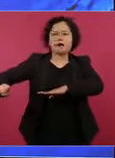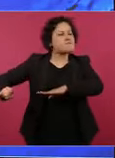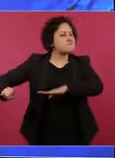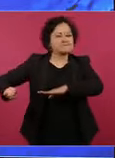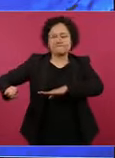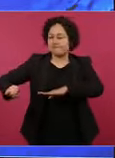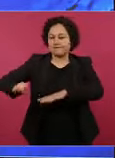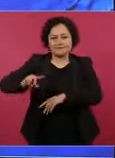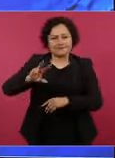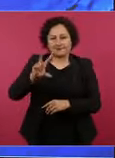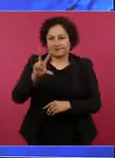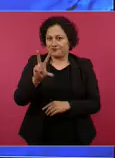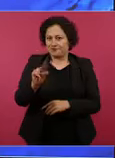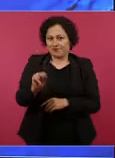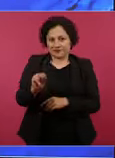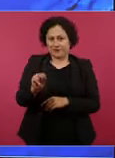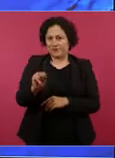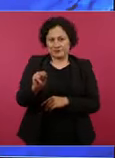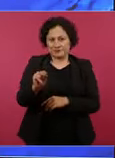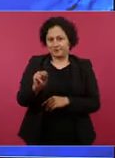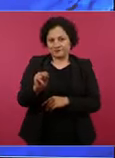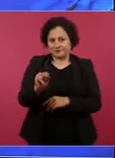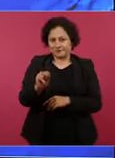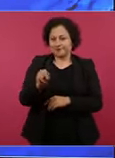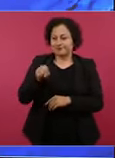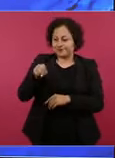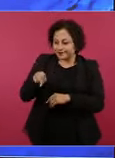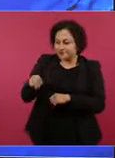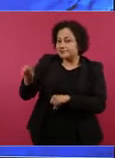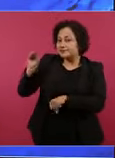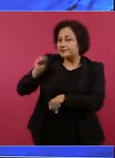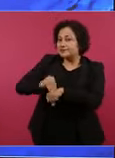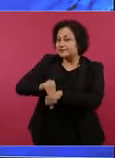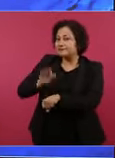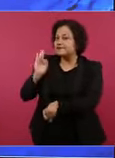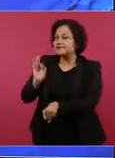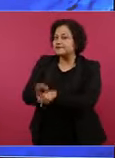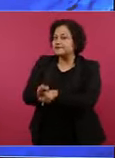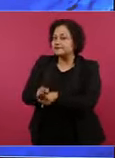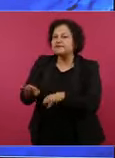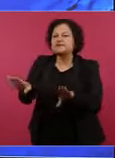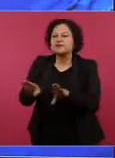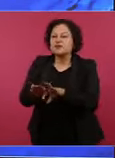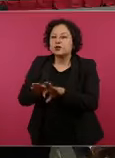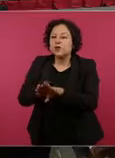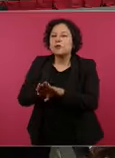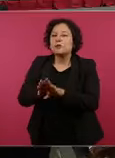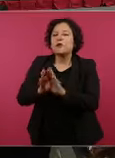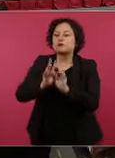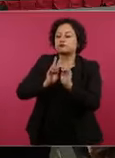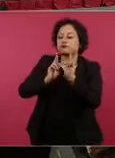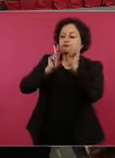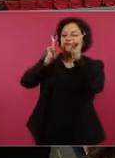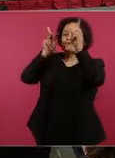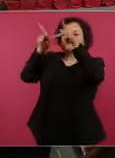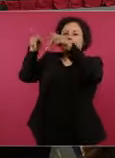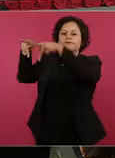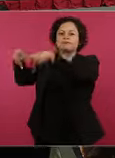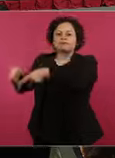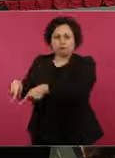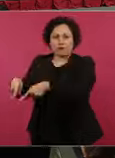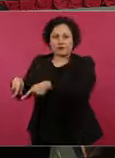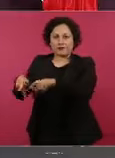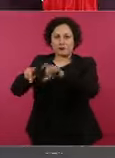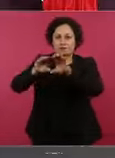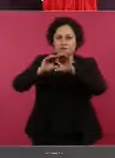sino es un puente, un viaducto, son 80 kilómetros de